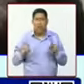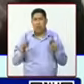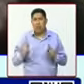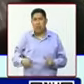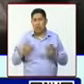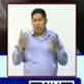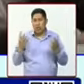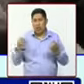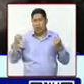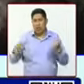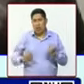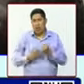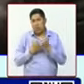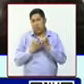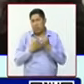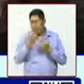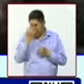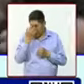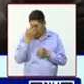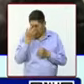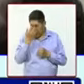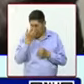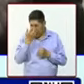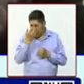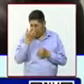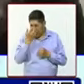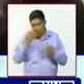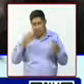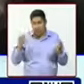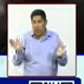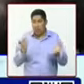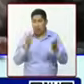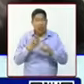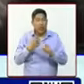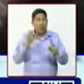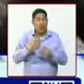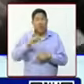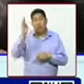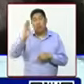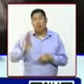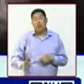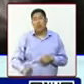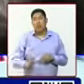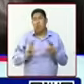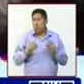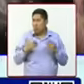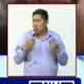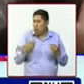quiere colaborar. Han dicho que iban a hacer campañas desde Brasil, pero el detalle es que no